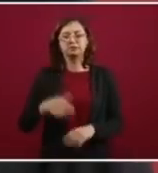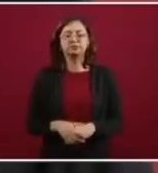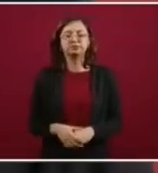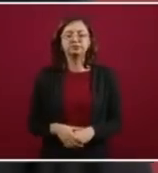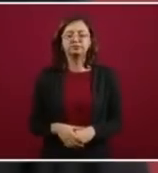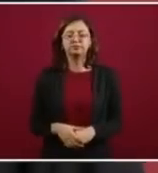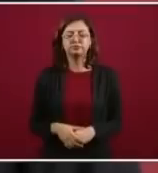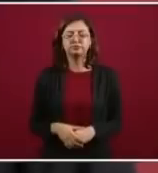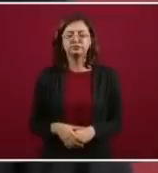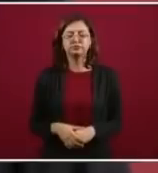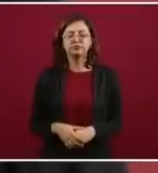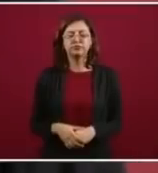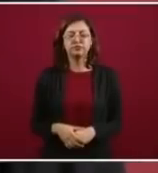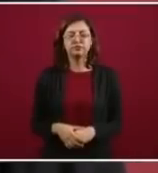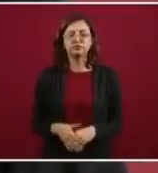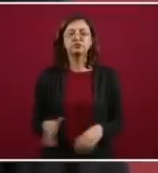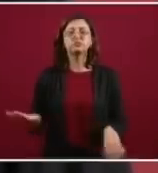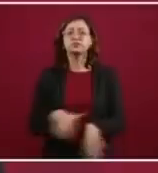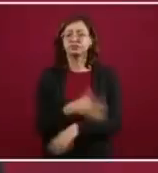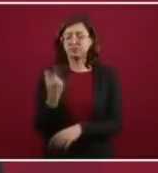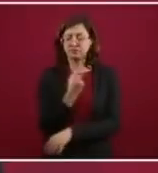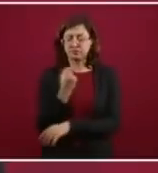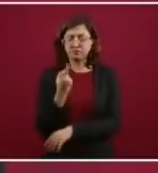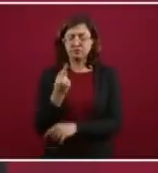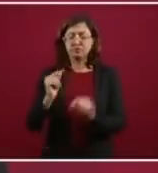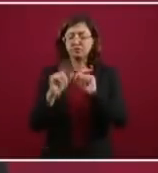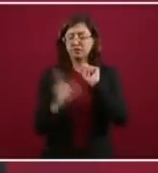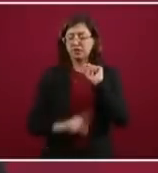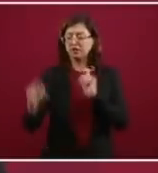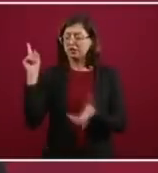porque hay estabilidad